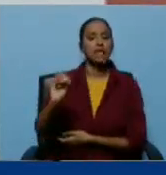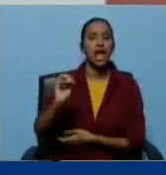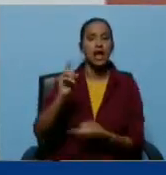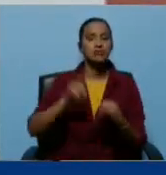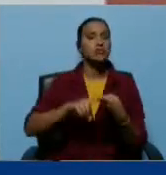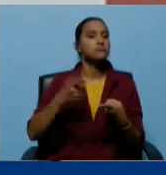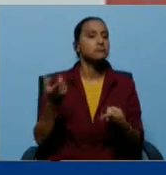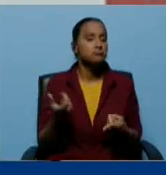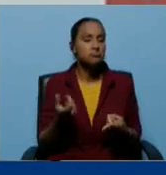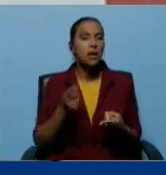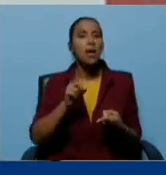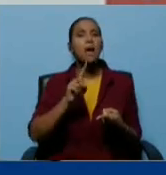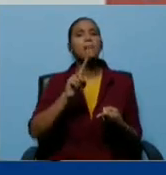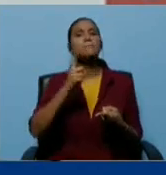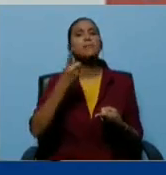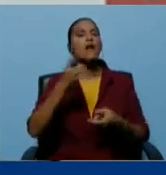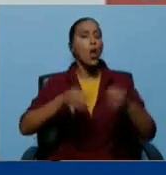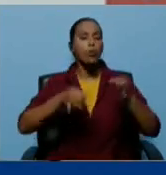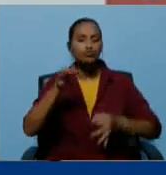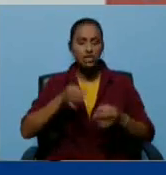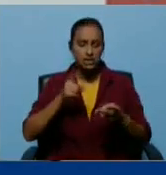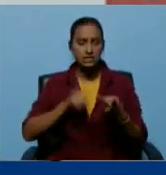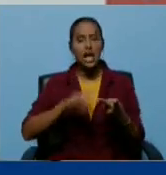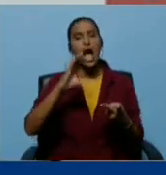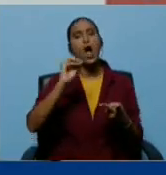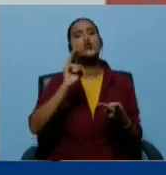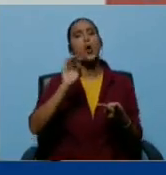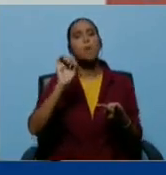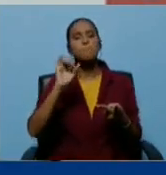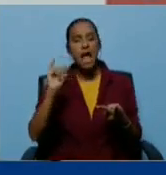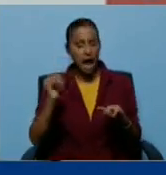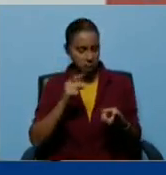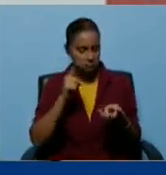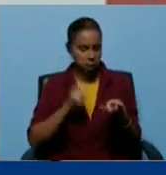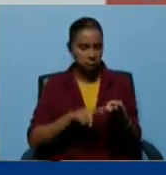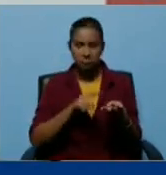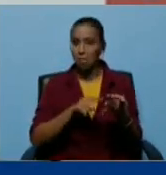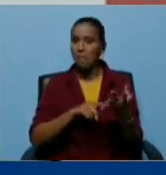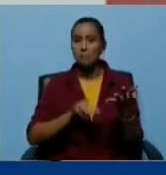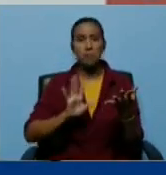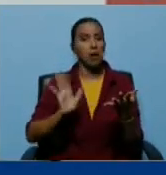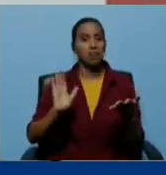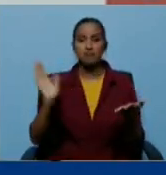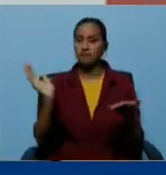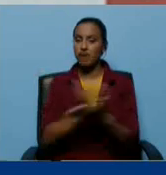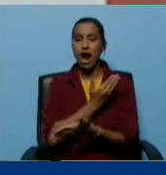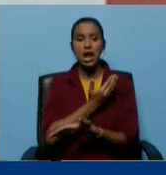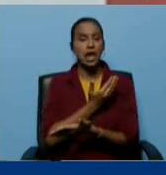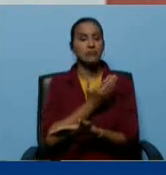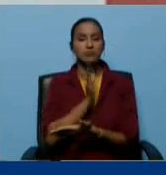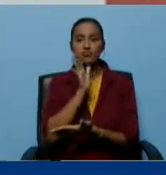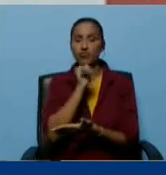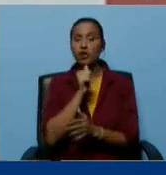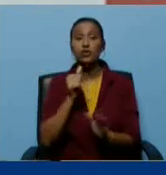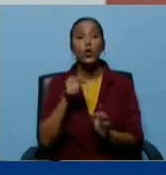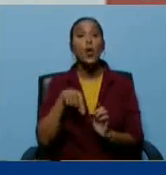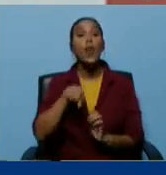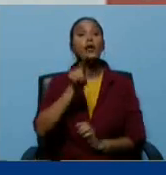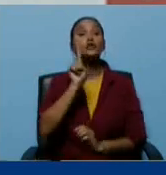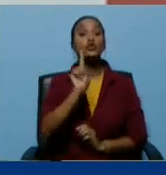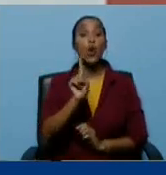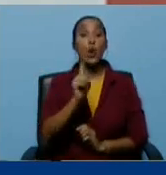Justicia. No. Ahora es el hegemonismo de una sola